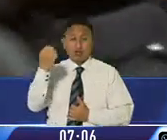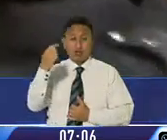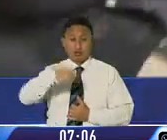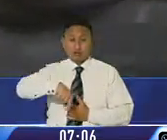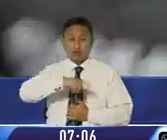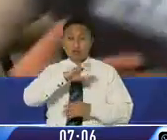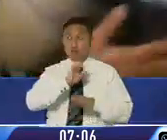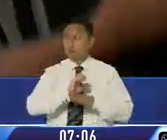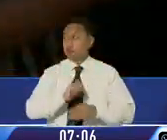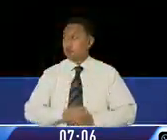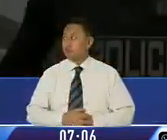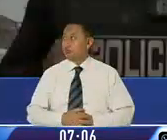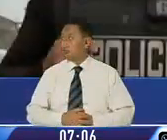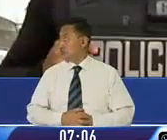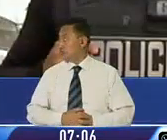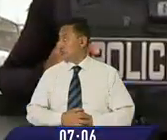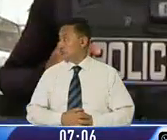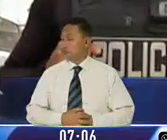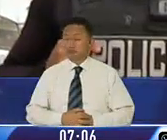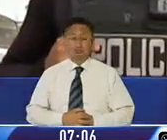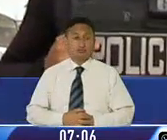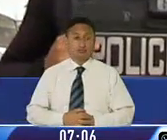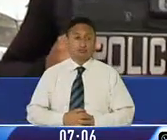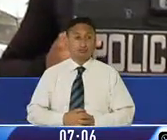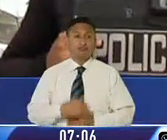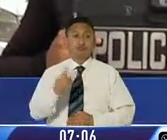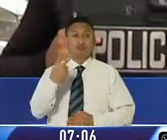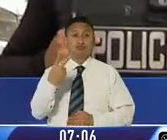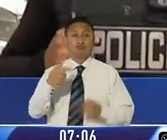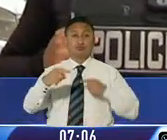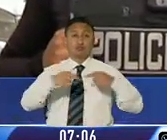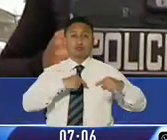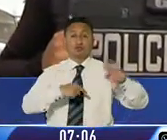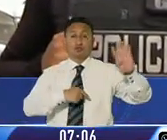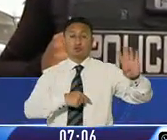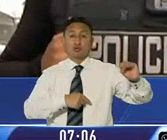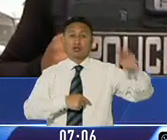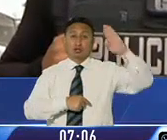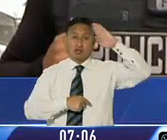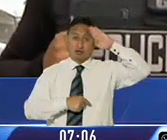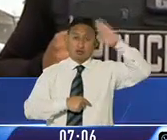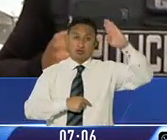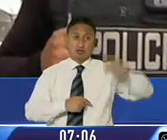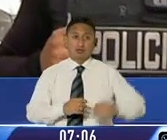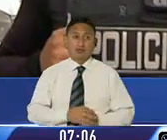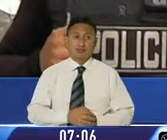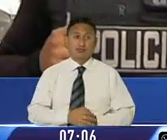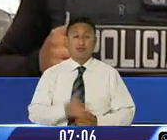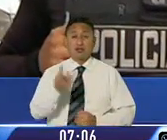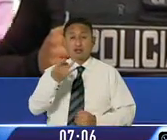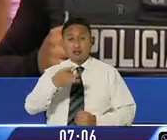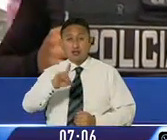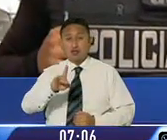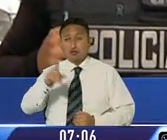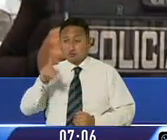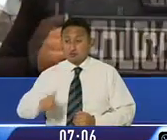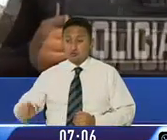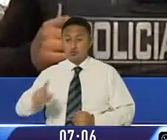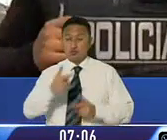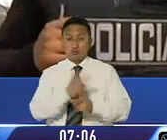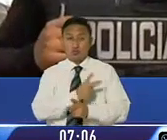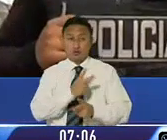país. Estamos en el momento dos señores jefes, 40 señores policías del humo y 18 policías del eje